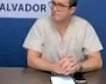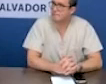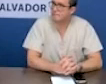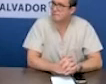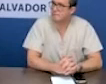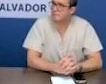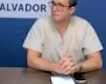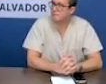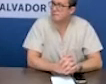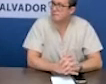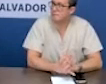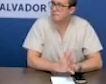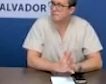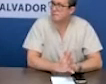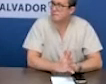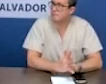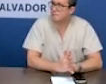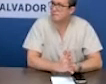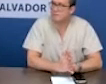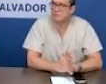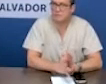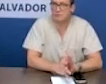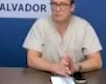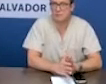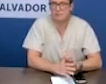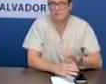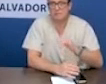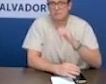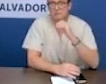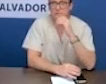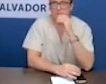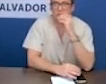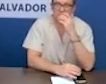tomando tratamiento, pero quizás todavía hay alteración del ciclo vigilia-sueño,